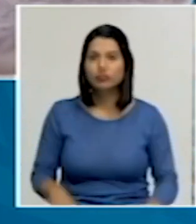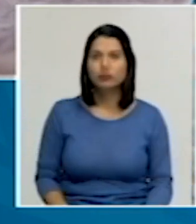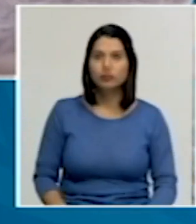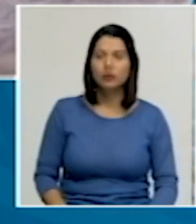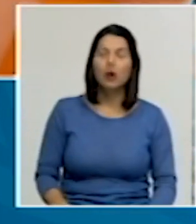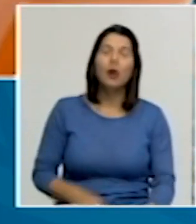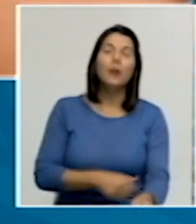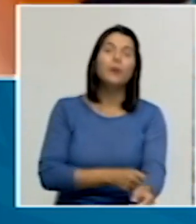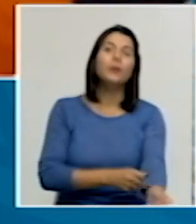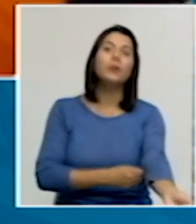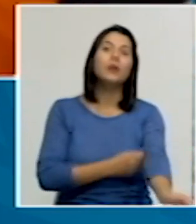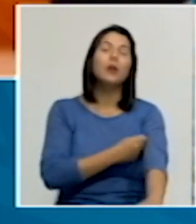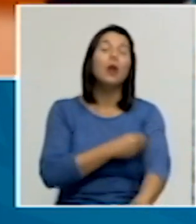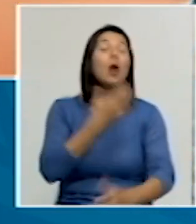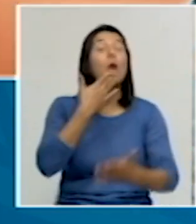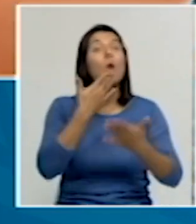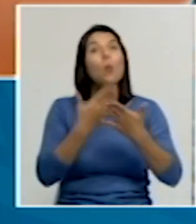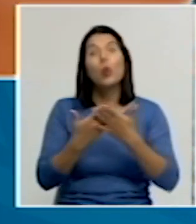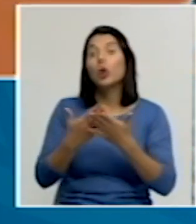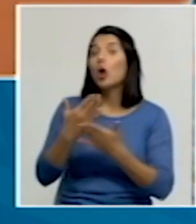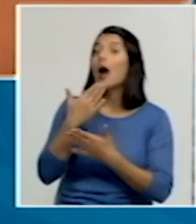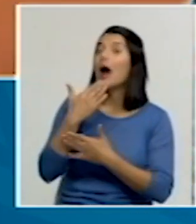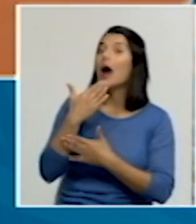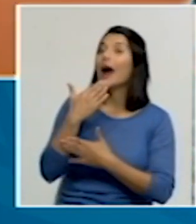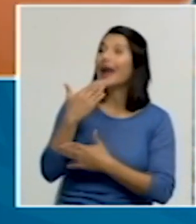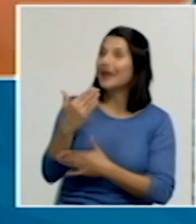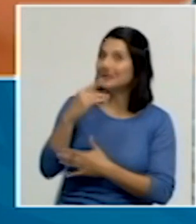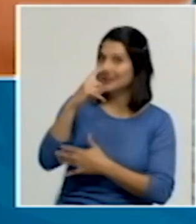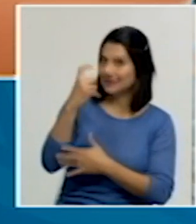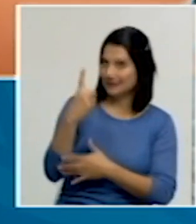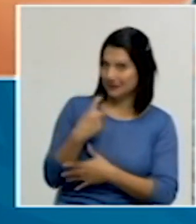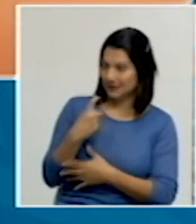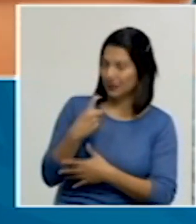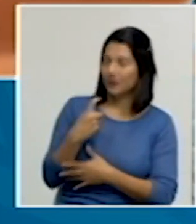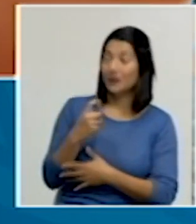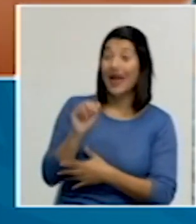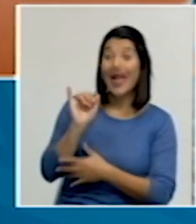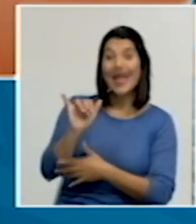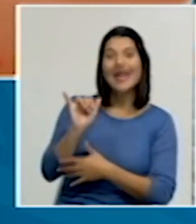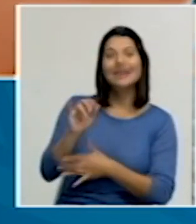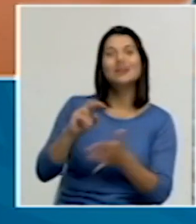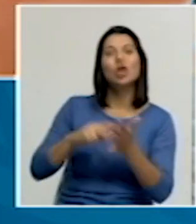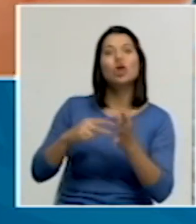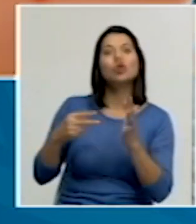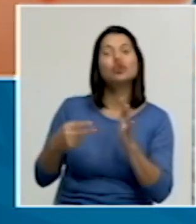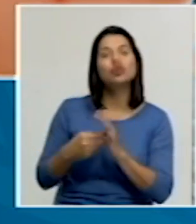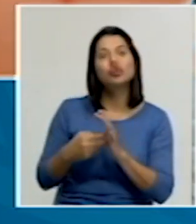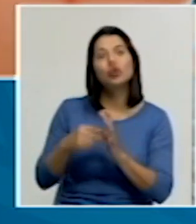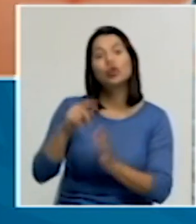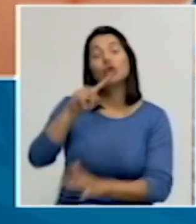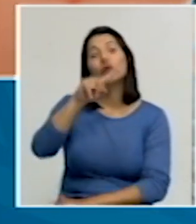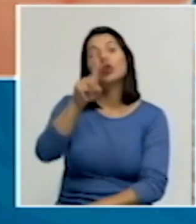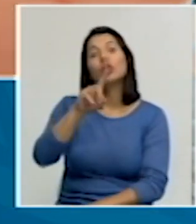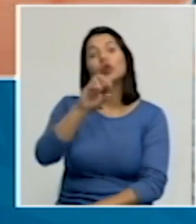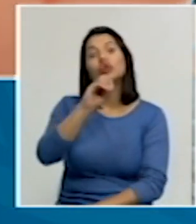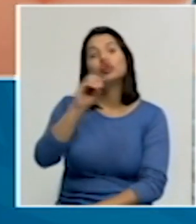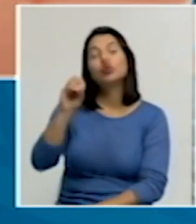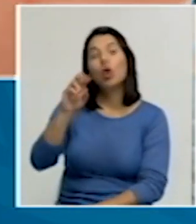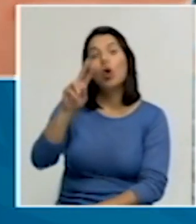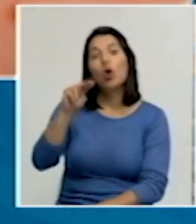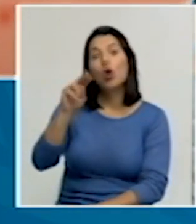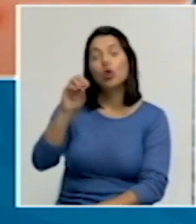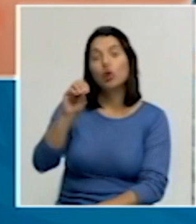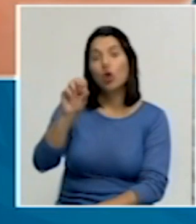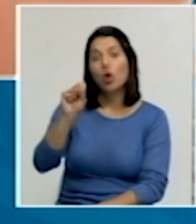Bueno, la pregunta, y yo se la agradezco mucho, esto es el concepto de la zoonosis. Las zoonosis son